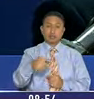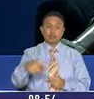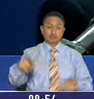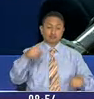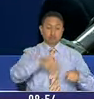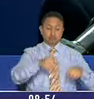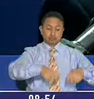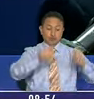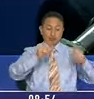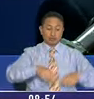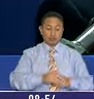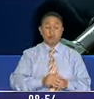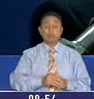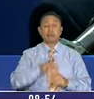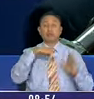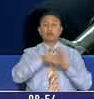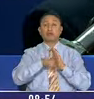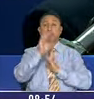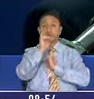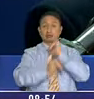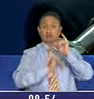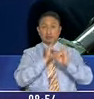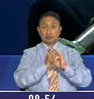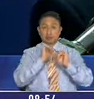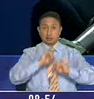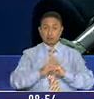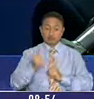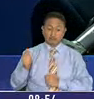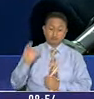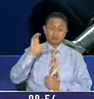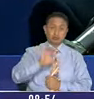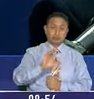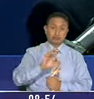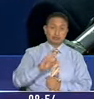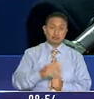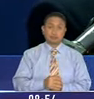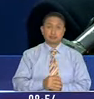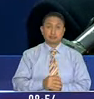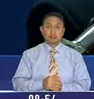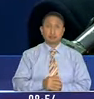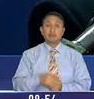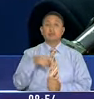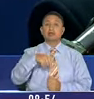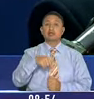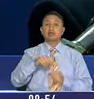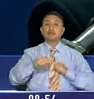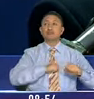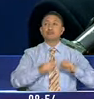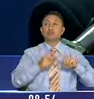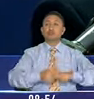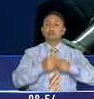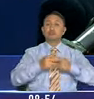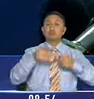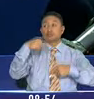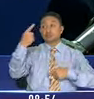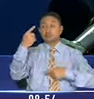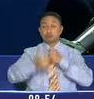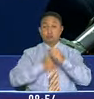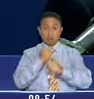de financiamiento con el BID, con el Banco Europeo de Inversiones. La licitación está prevista iniciarse en febrero del